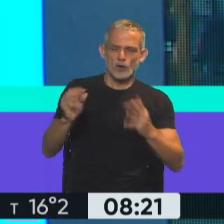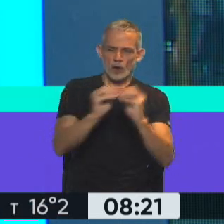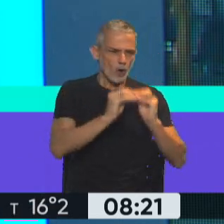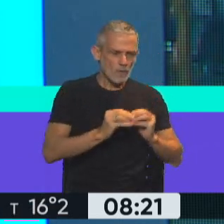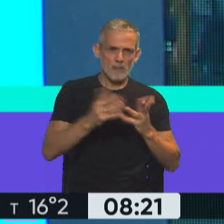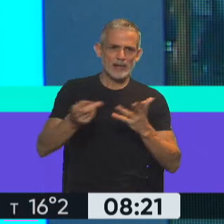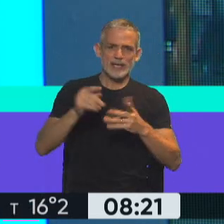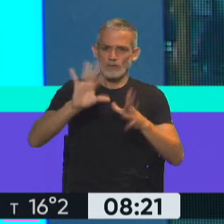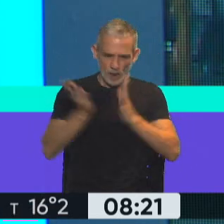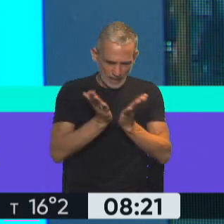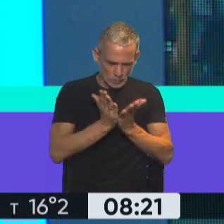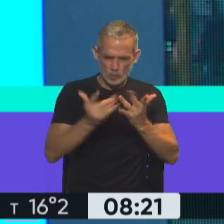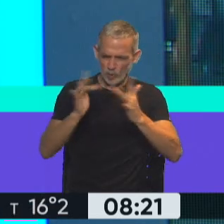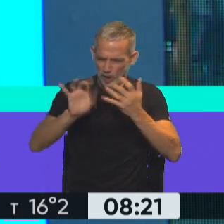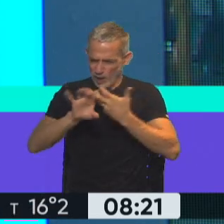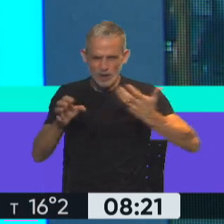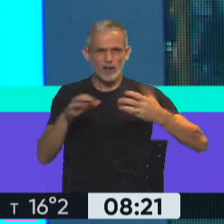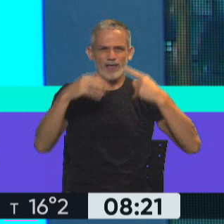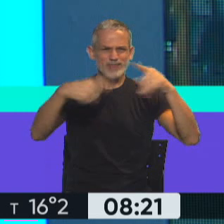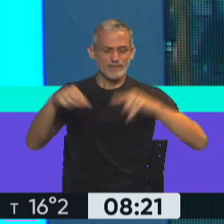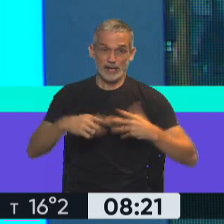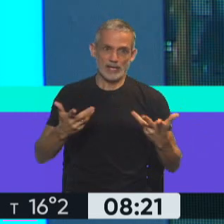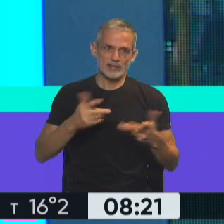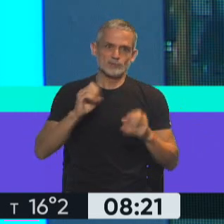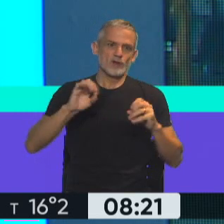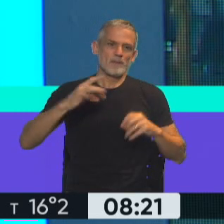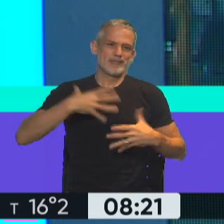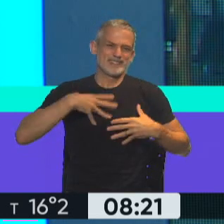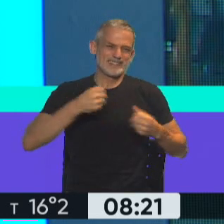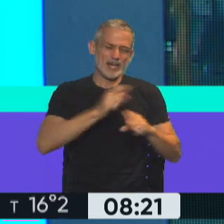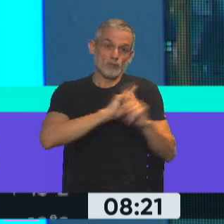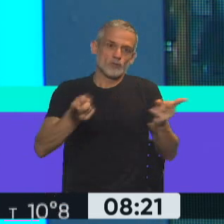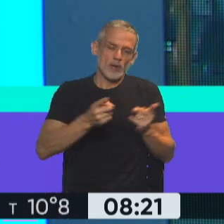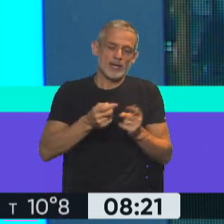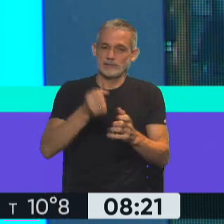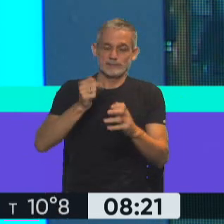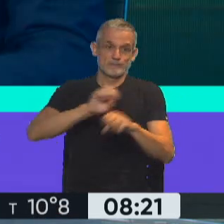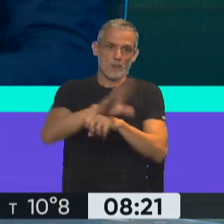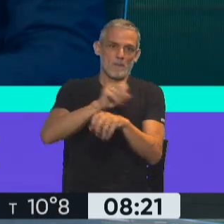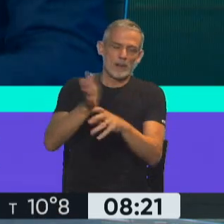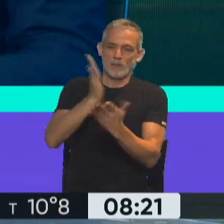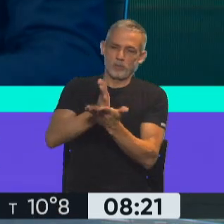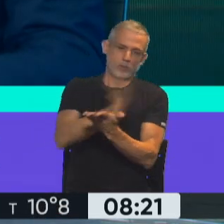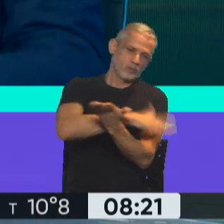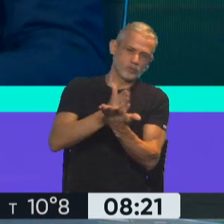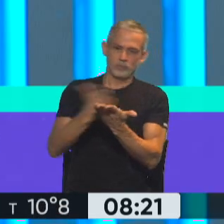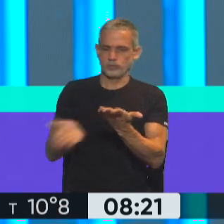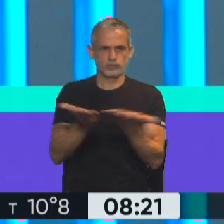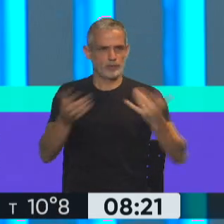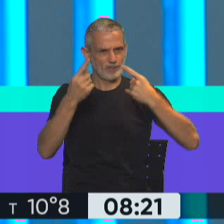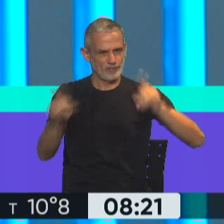la forma de estudiar. Entonces, estamos frente a una pandemia que te marca un antes y un después en la historia, y eso supone